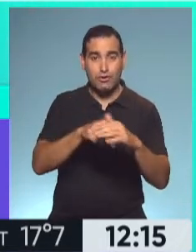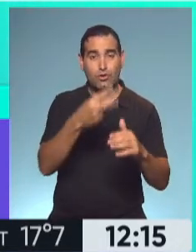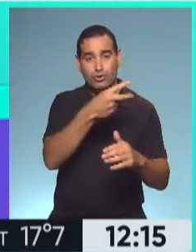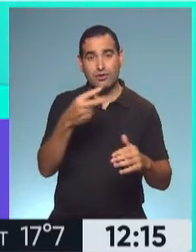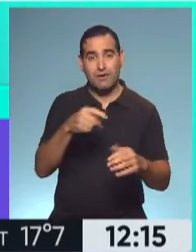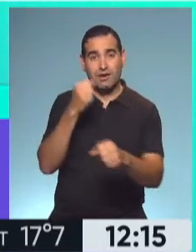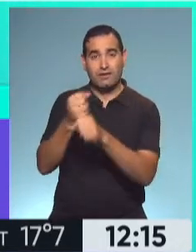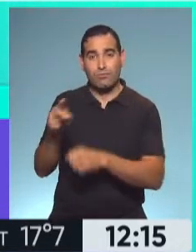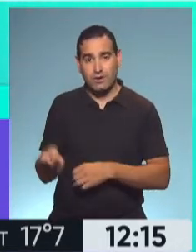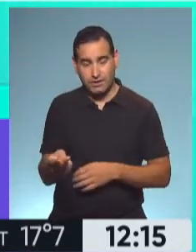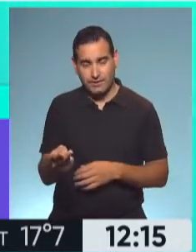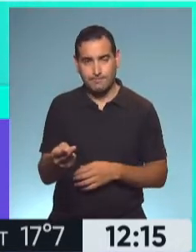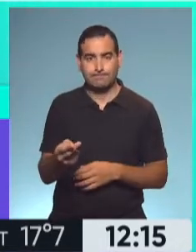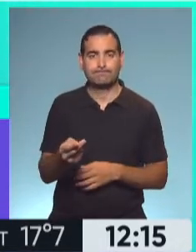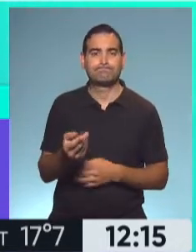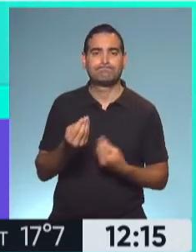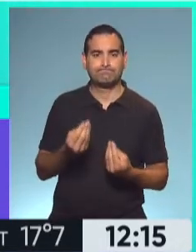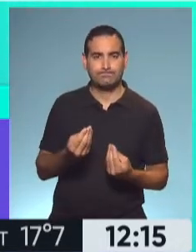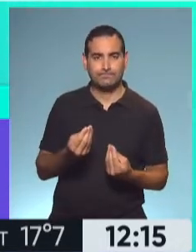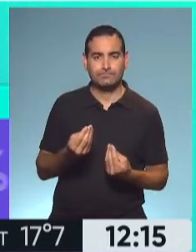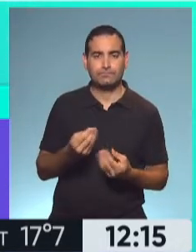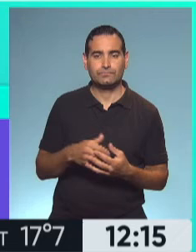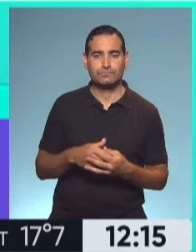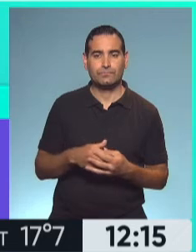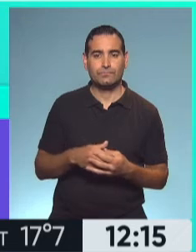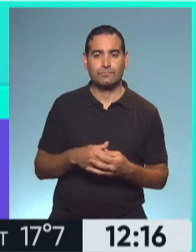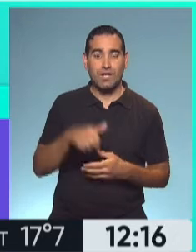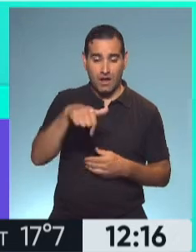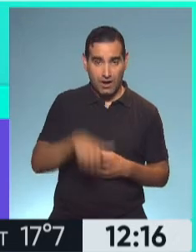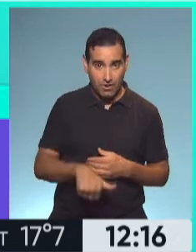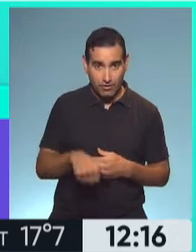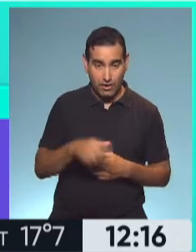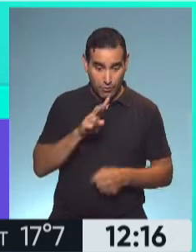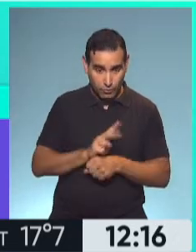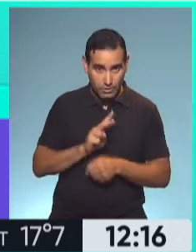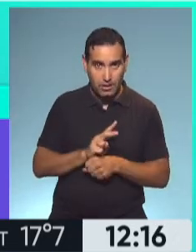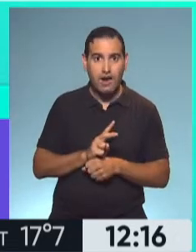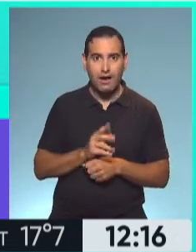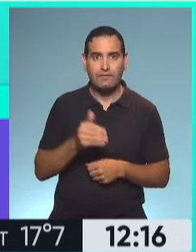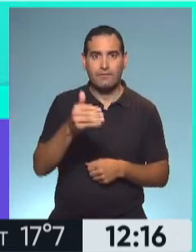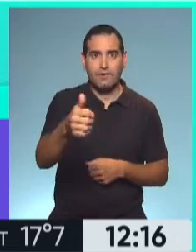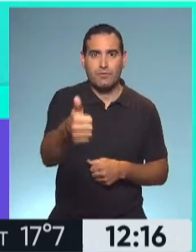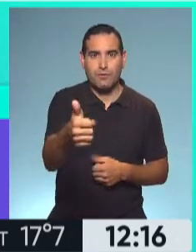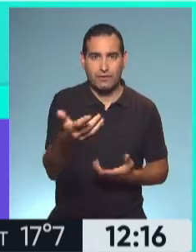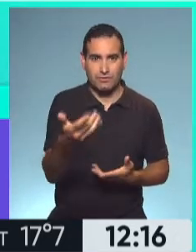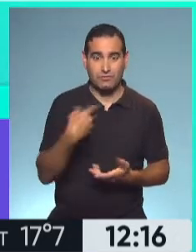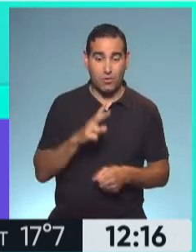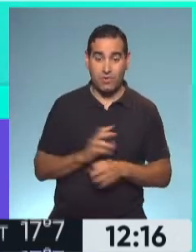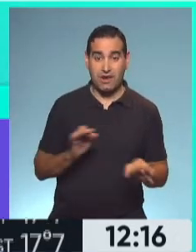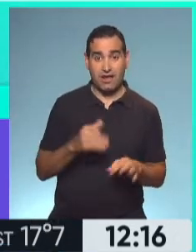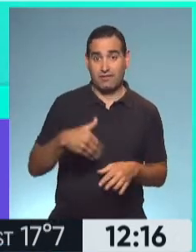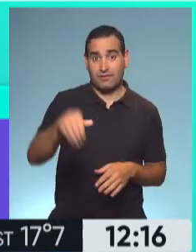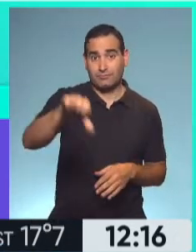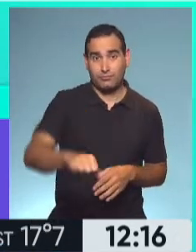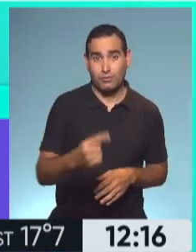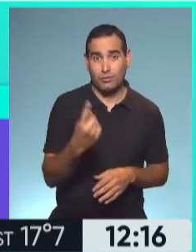la mortalidad. Entonces, lo que nosotros hacemos hoy va a tener impacto probablemente dentro de 2 semanas a un mes.